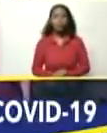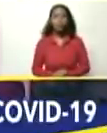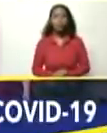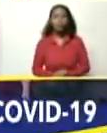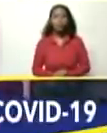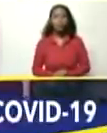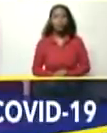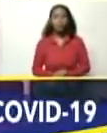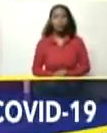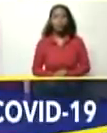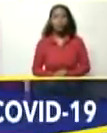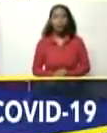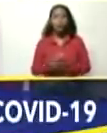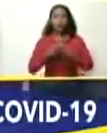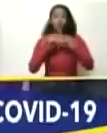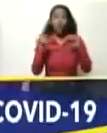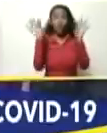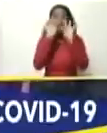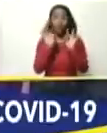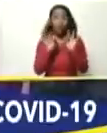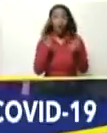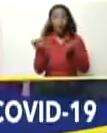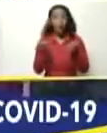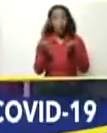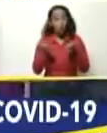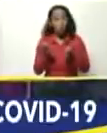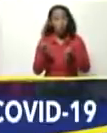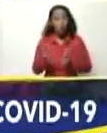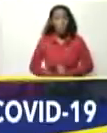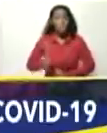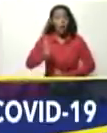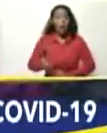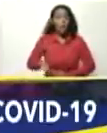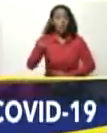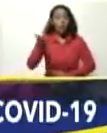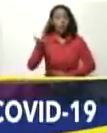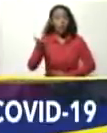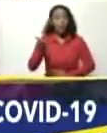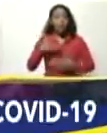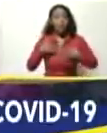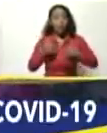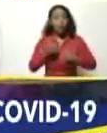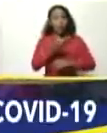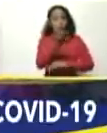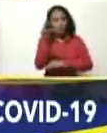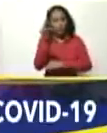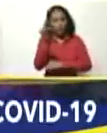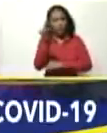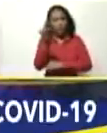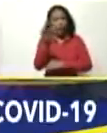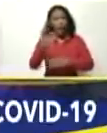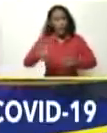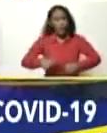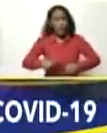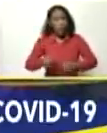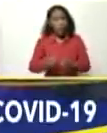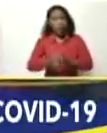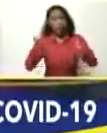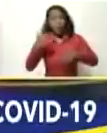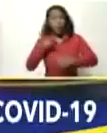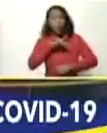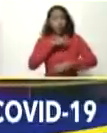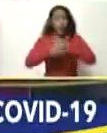¿Mm? Todo de manera moderada, pero lo más importante es la salud. Fíjense ustedes, esfuerzo tremendo. Este año hemos